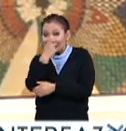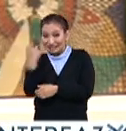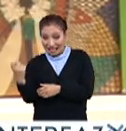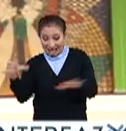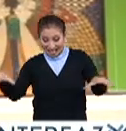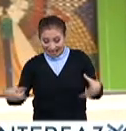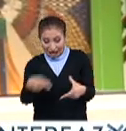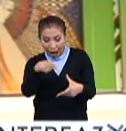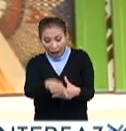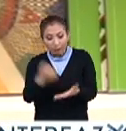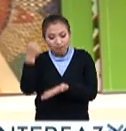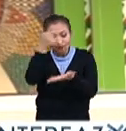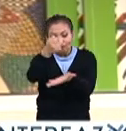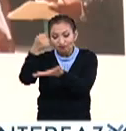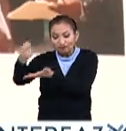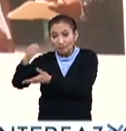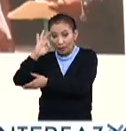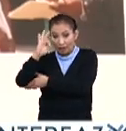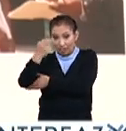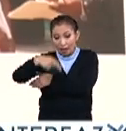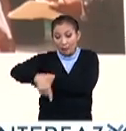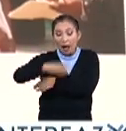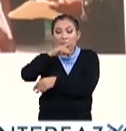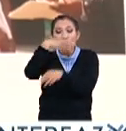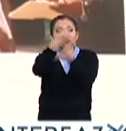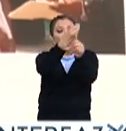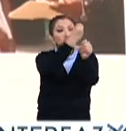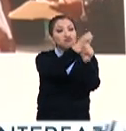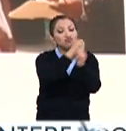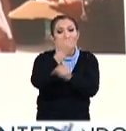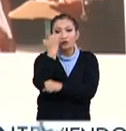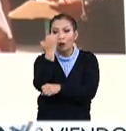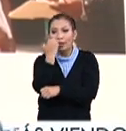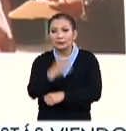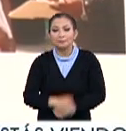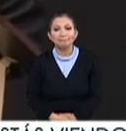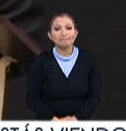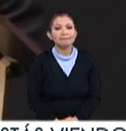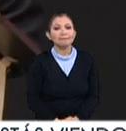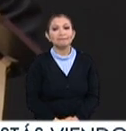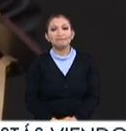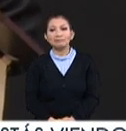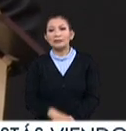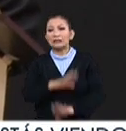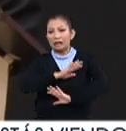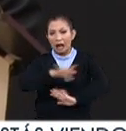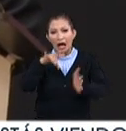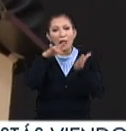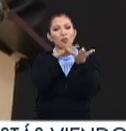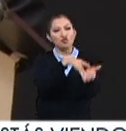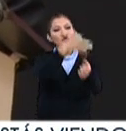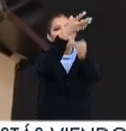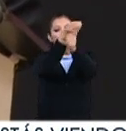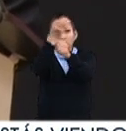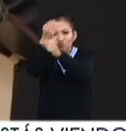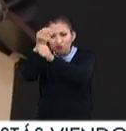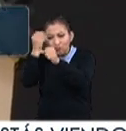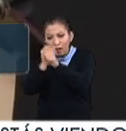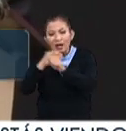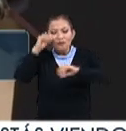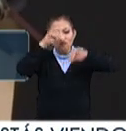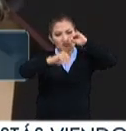100, se han destinado recursos federales para el mejoramiento de los centros escolares. se apoyó la rehabilitación